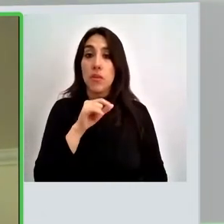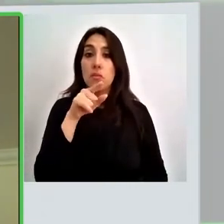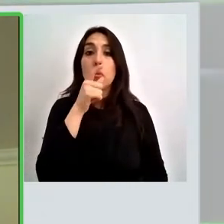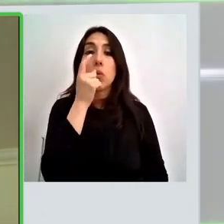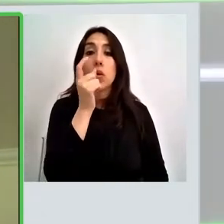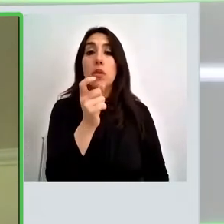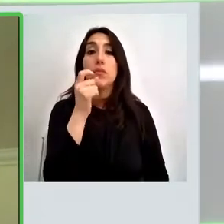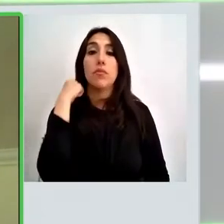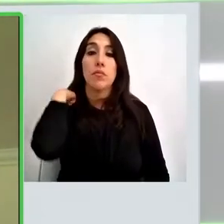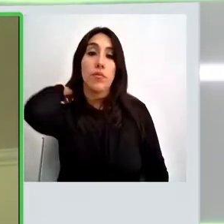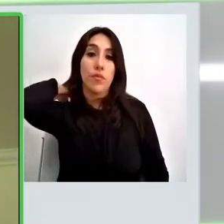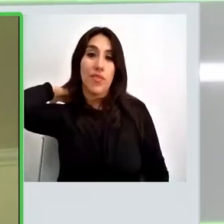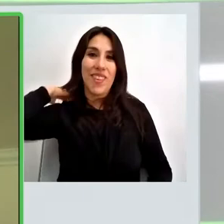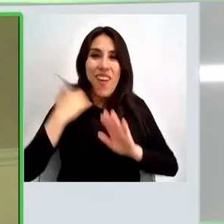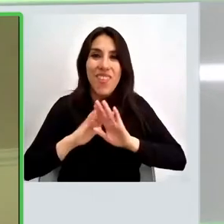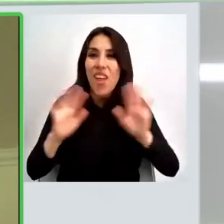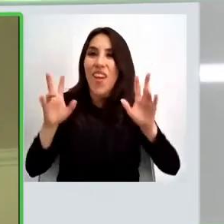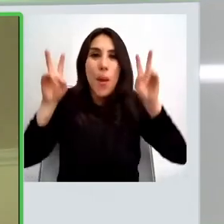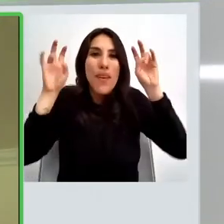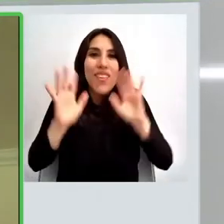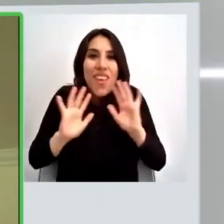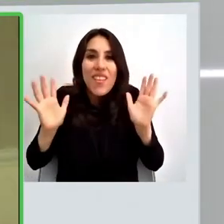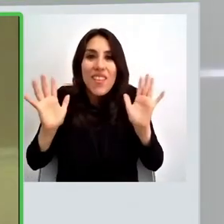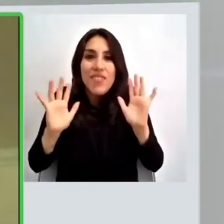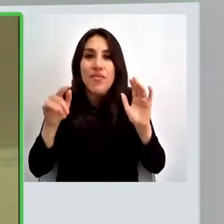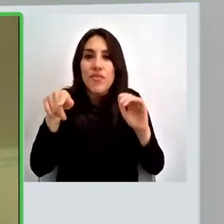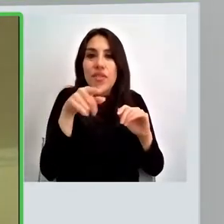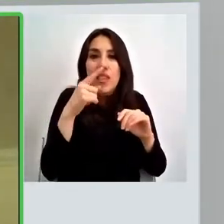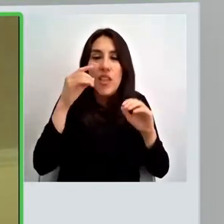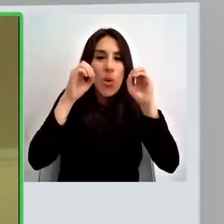sin nosotros y eso es tan importante